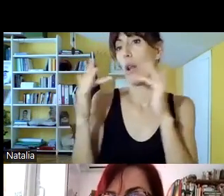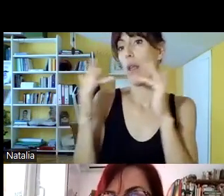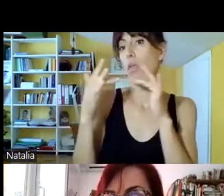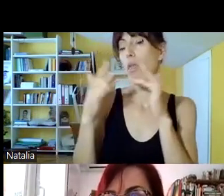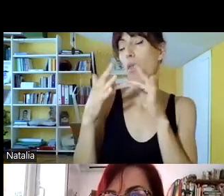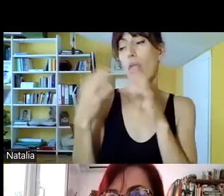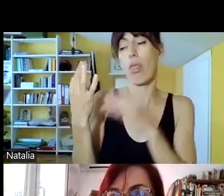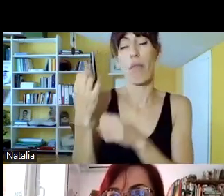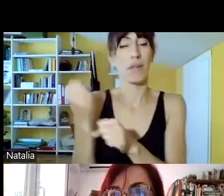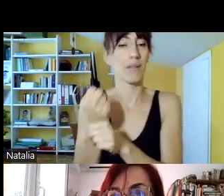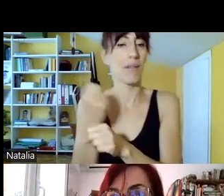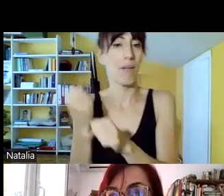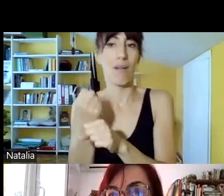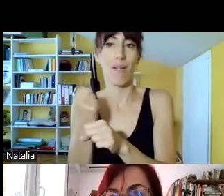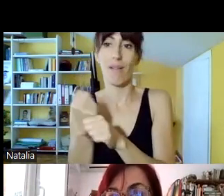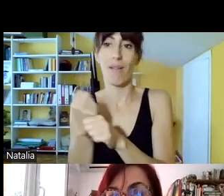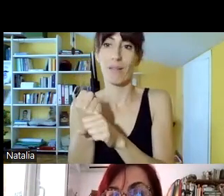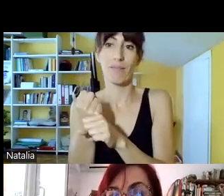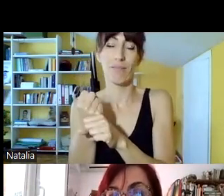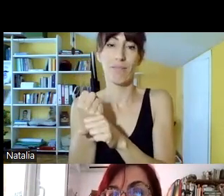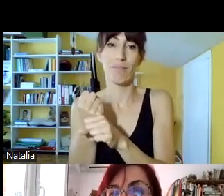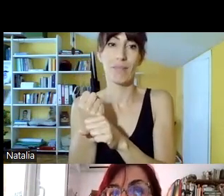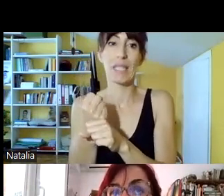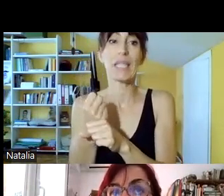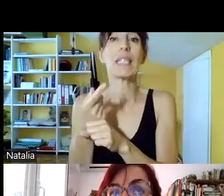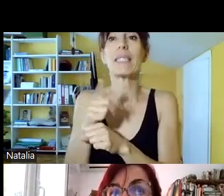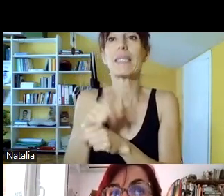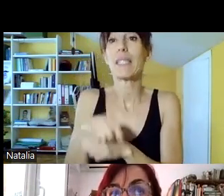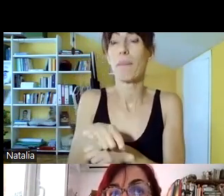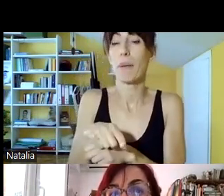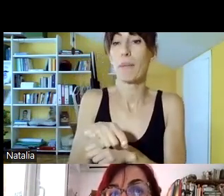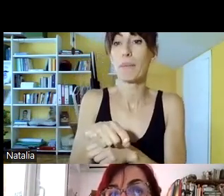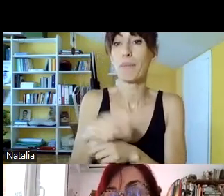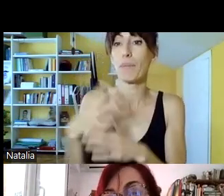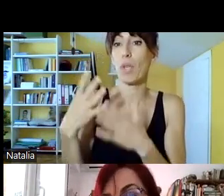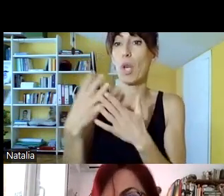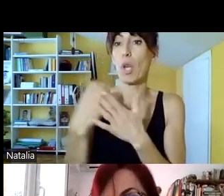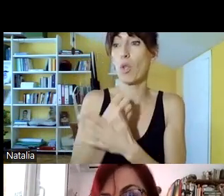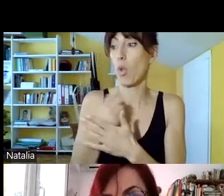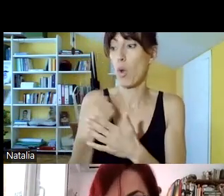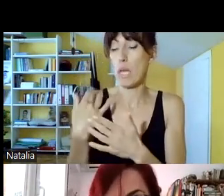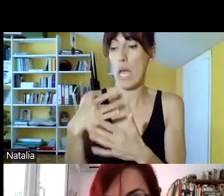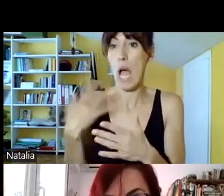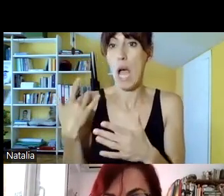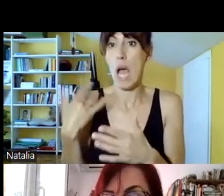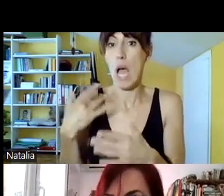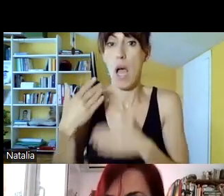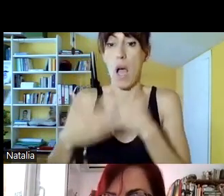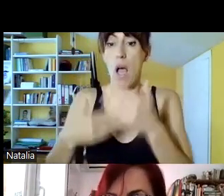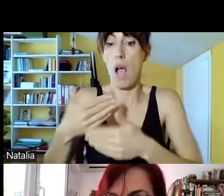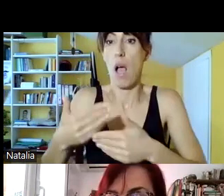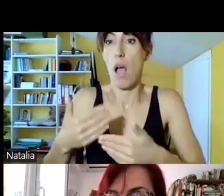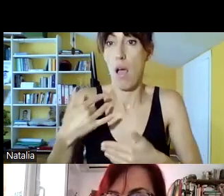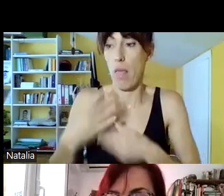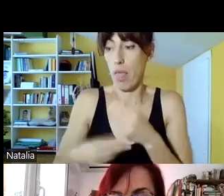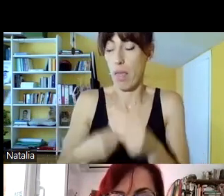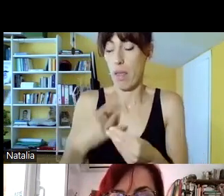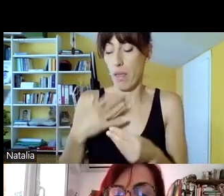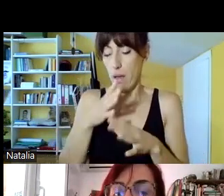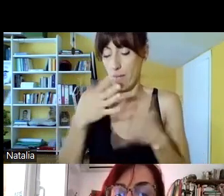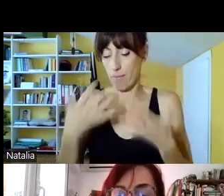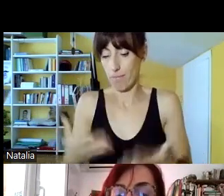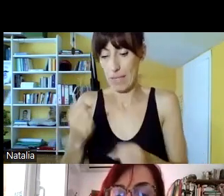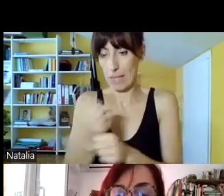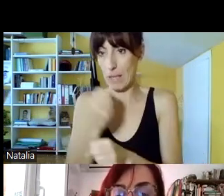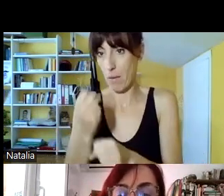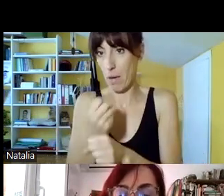en el centro, y todas las cosas que nos empujan a la inmediatez, pues bueno, hay que tenerlas presentes y hay que trabajar en ese